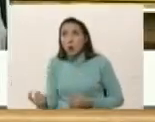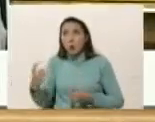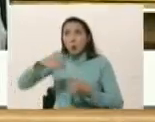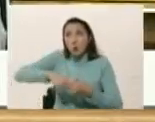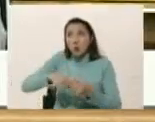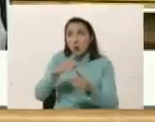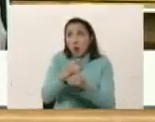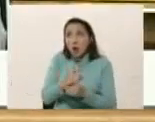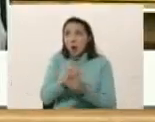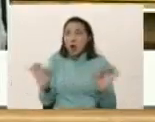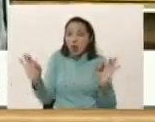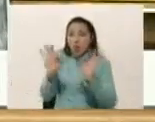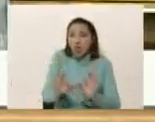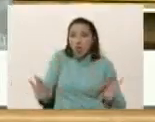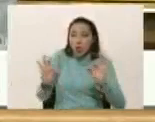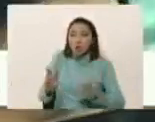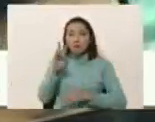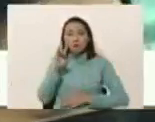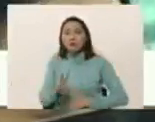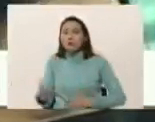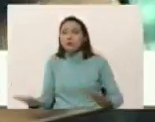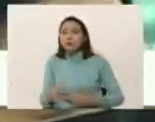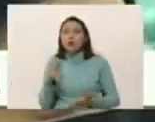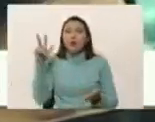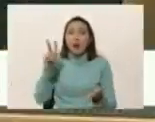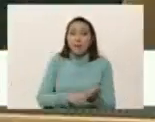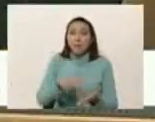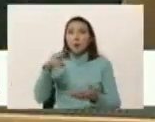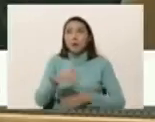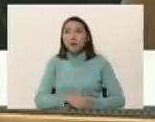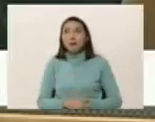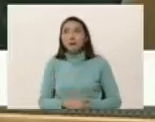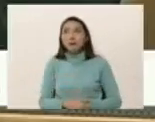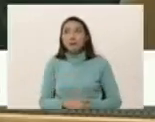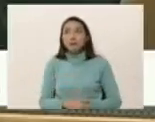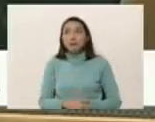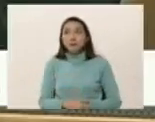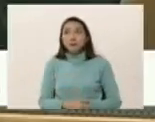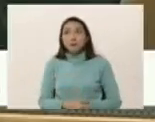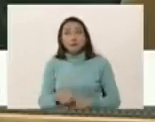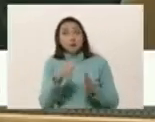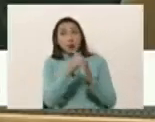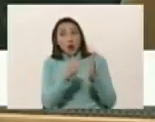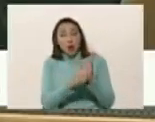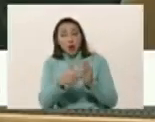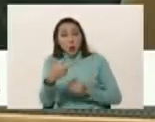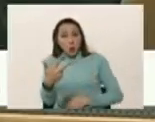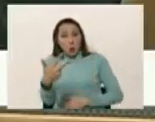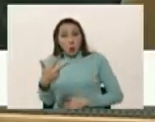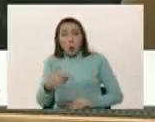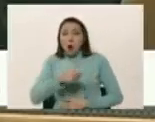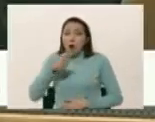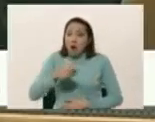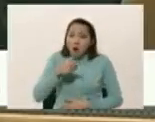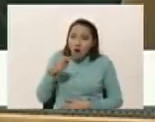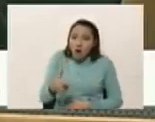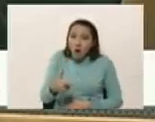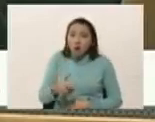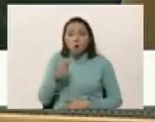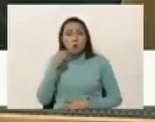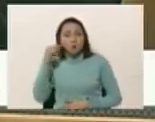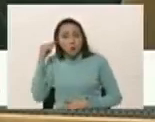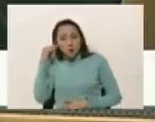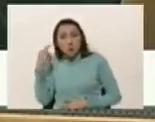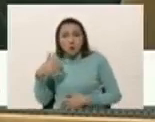consideración aprobado siguiente artículo 3 se entiende como lenguaje con enfoque de género